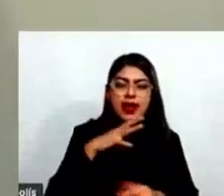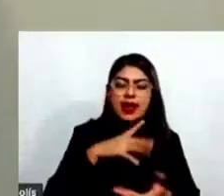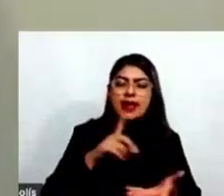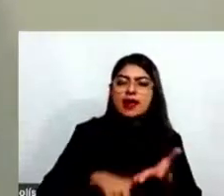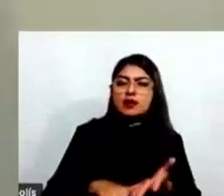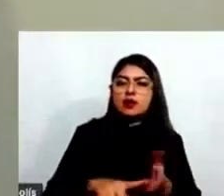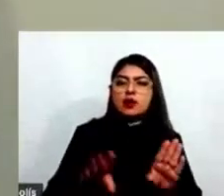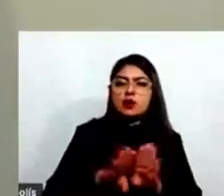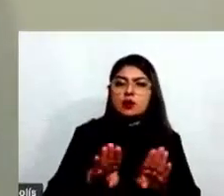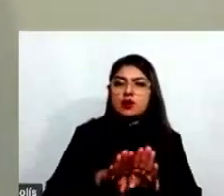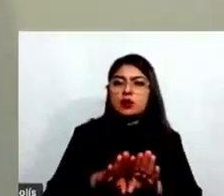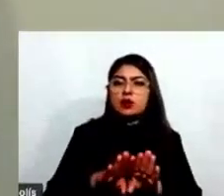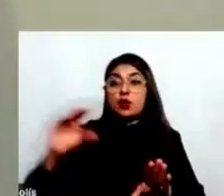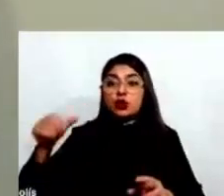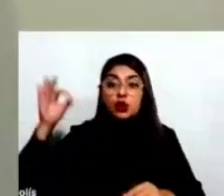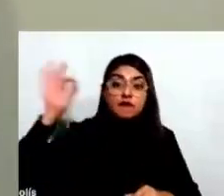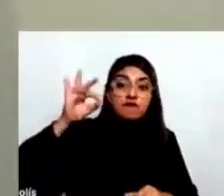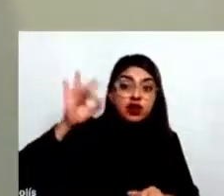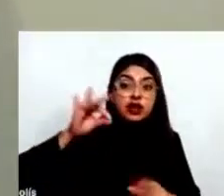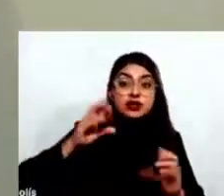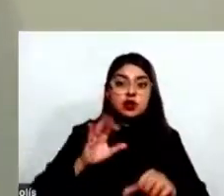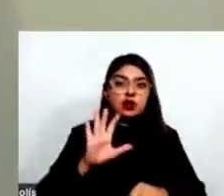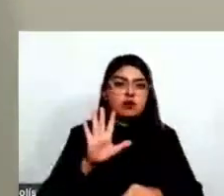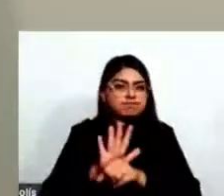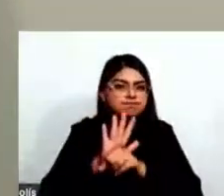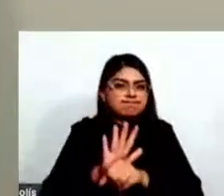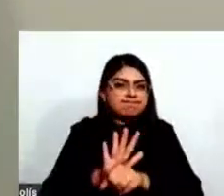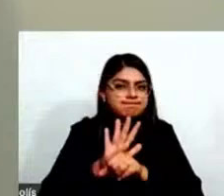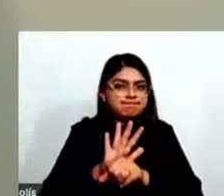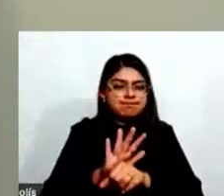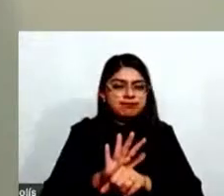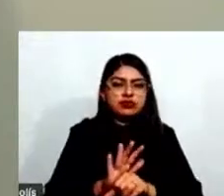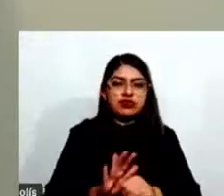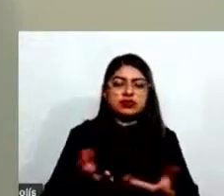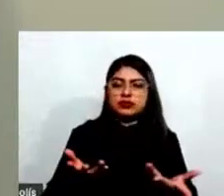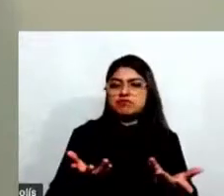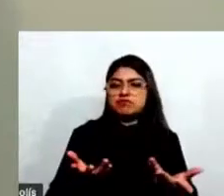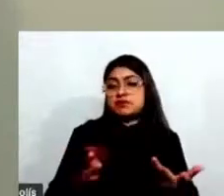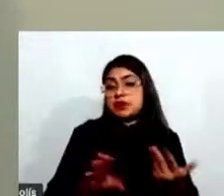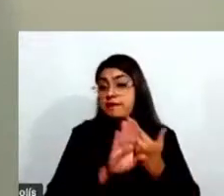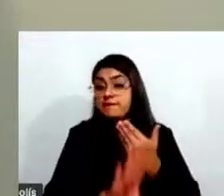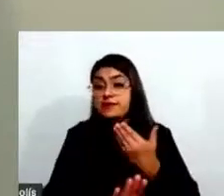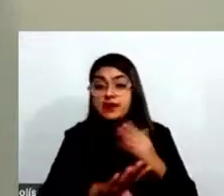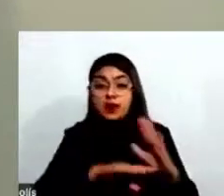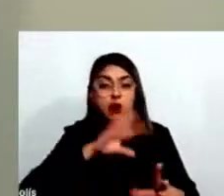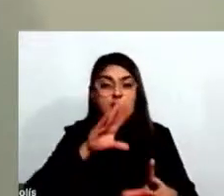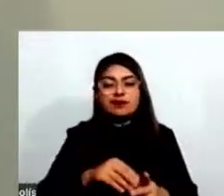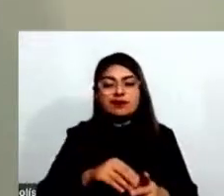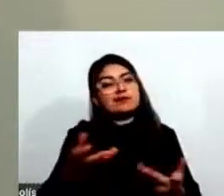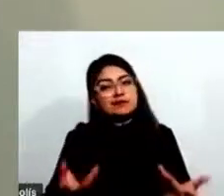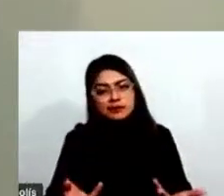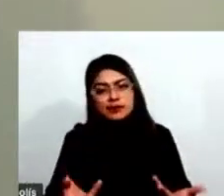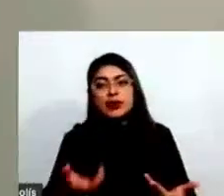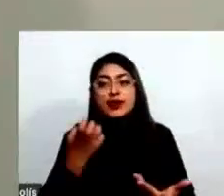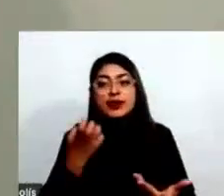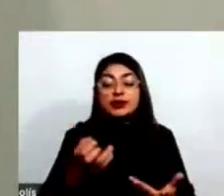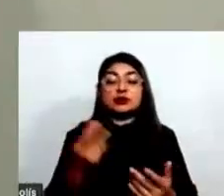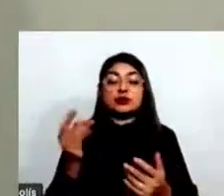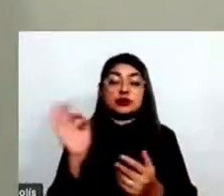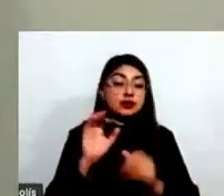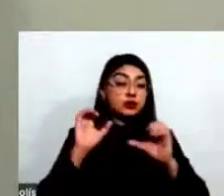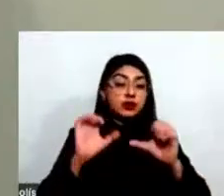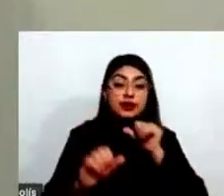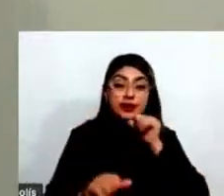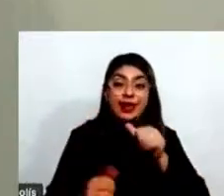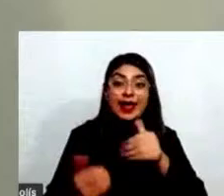de presiones indebidas. Sin un control cuidadoso, lo que fue concebido en un principio como una forma